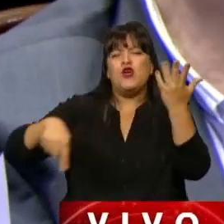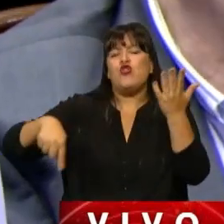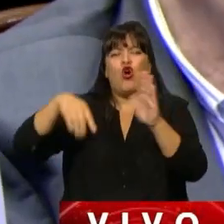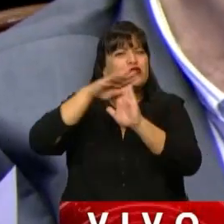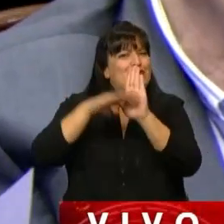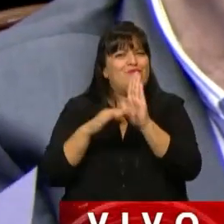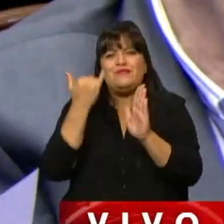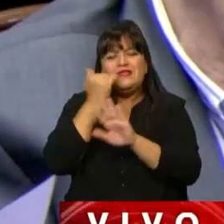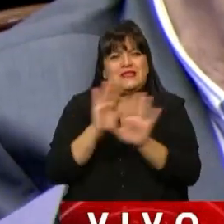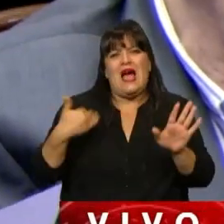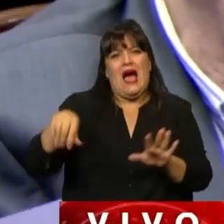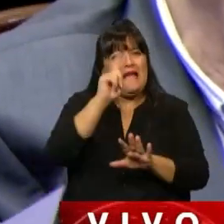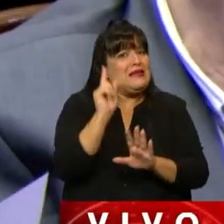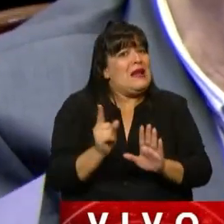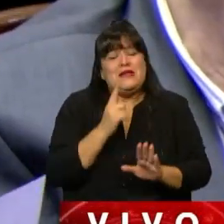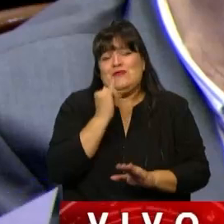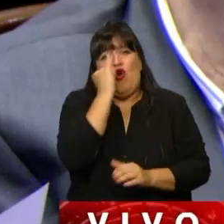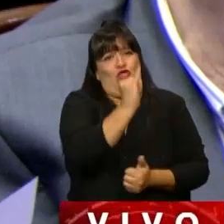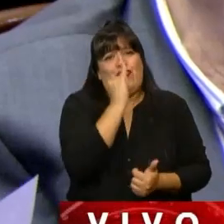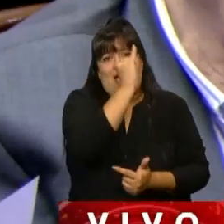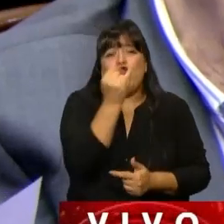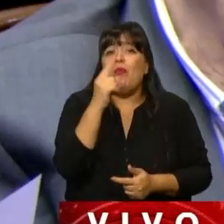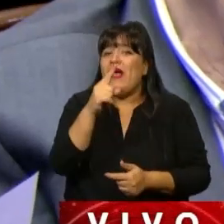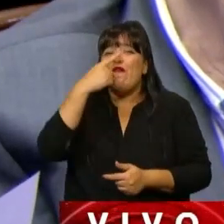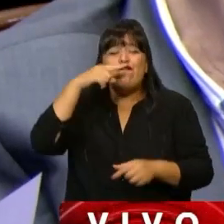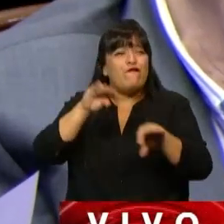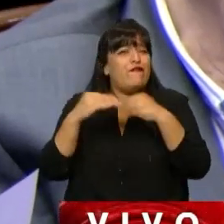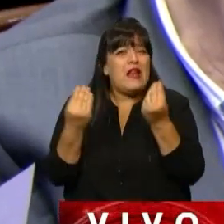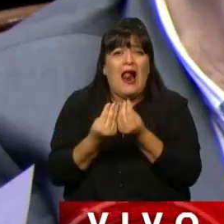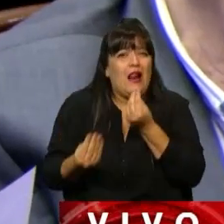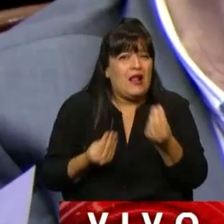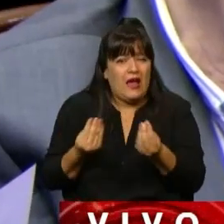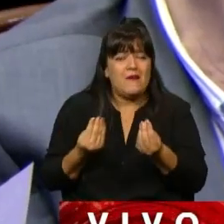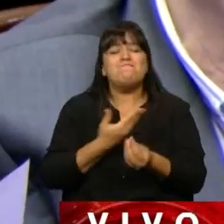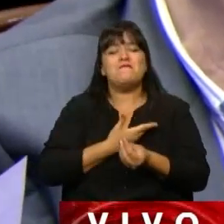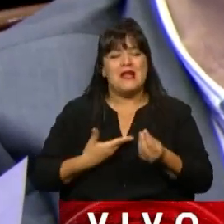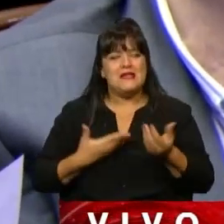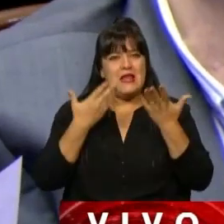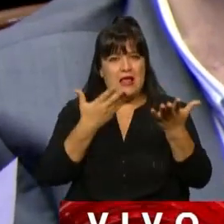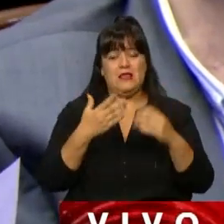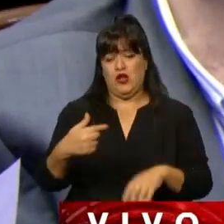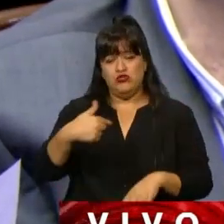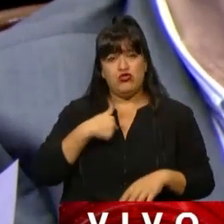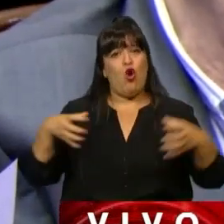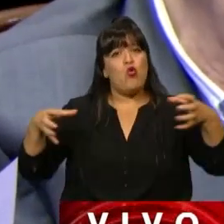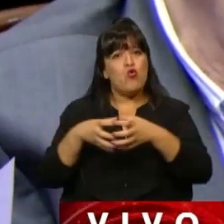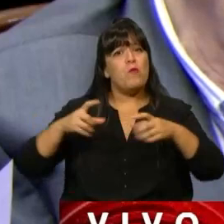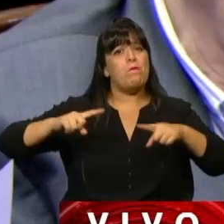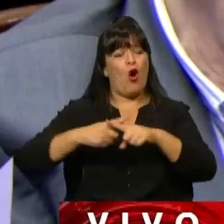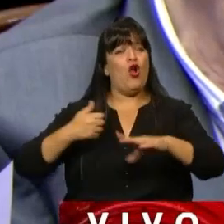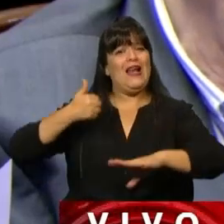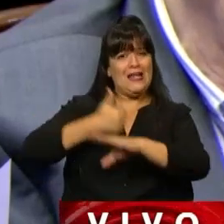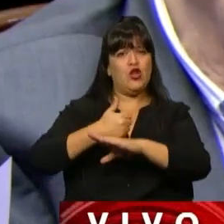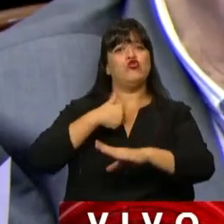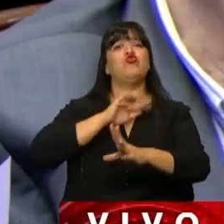la Argentina había planteado. Pero finalmente, señor presidente, yo desde esta banca voy